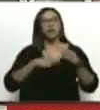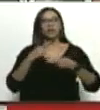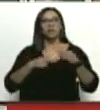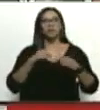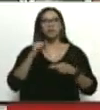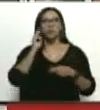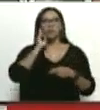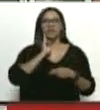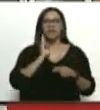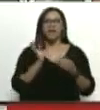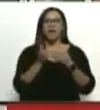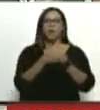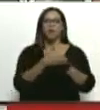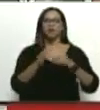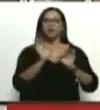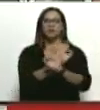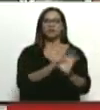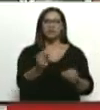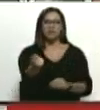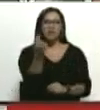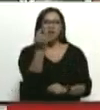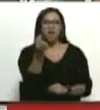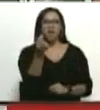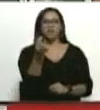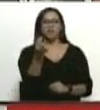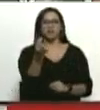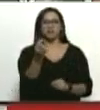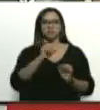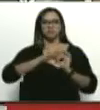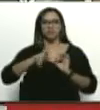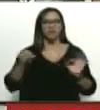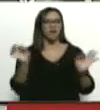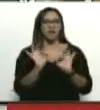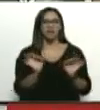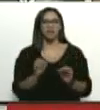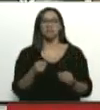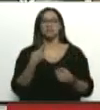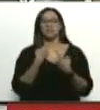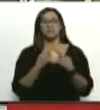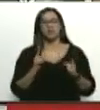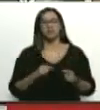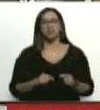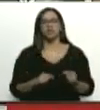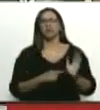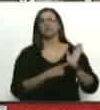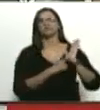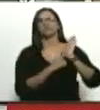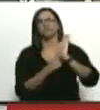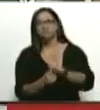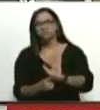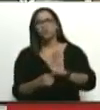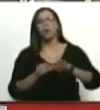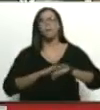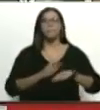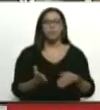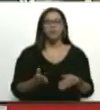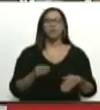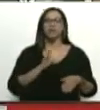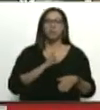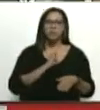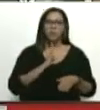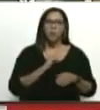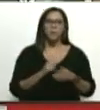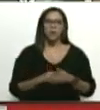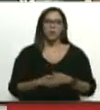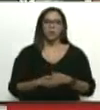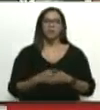escondido absolutamente nada, delitos a nadie, al contrario, lo hemos puesto sobre la mesa porque es parte